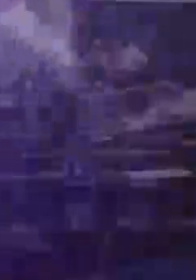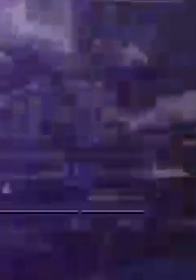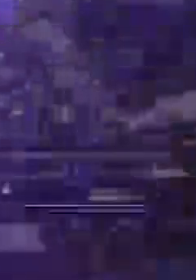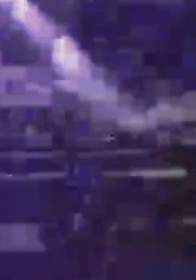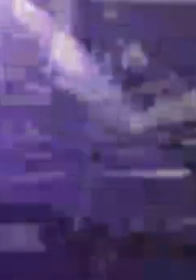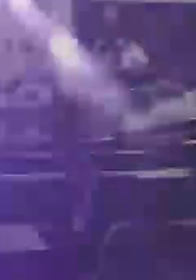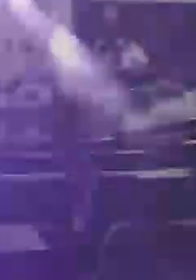¡Gracias!